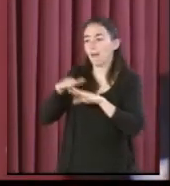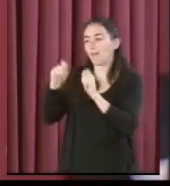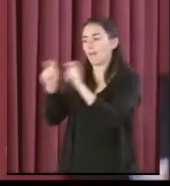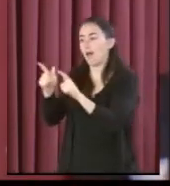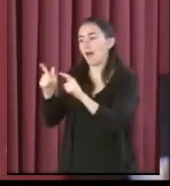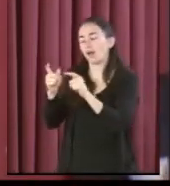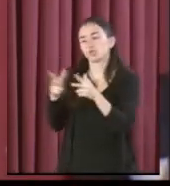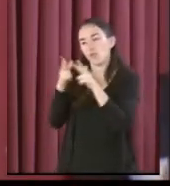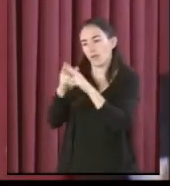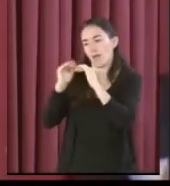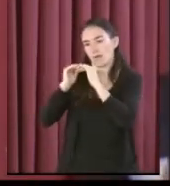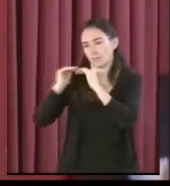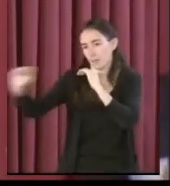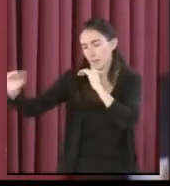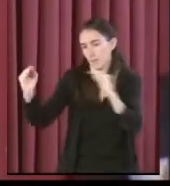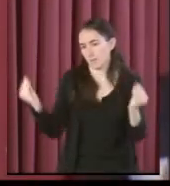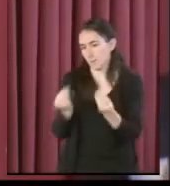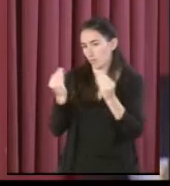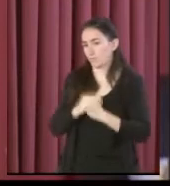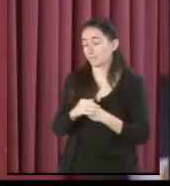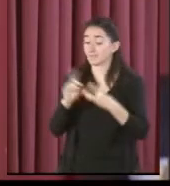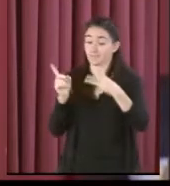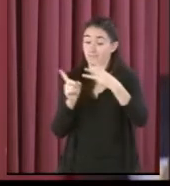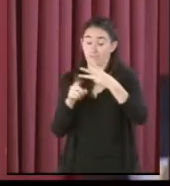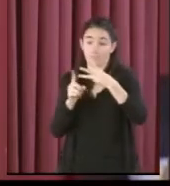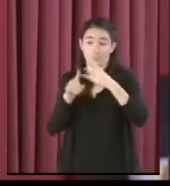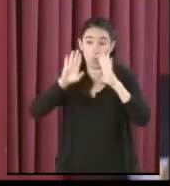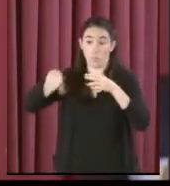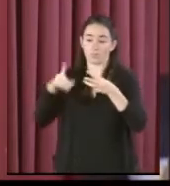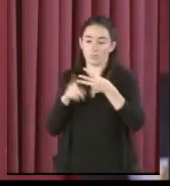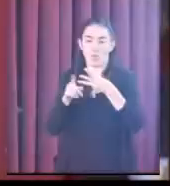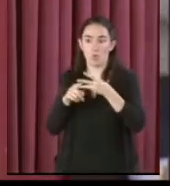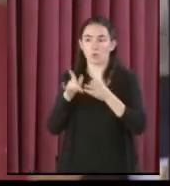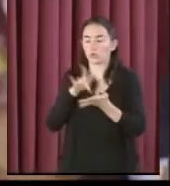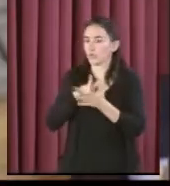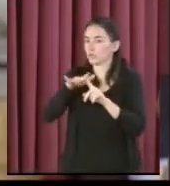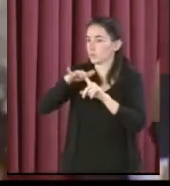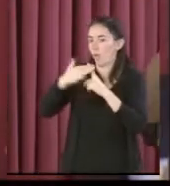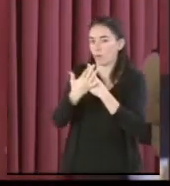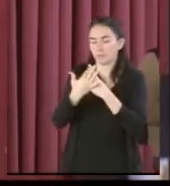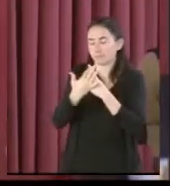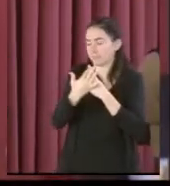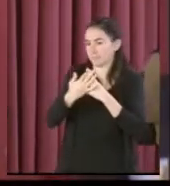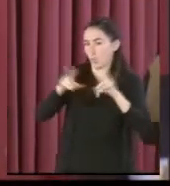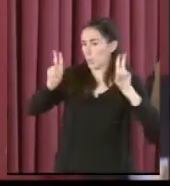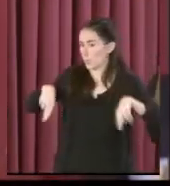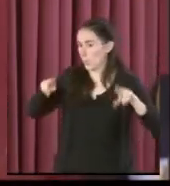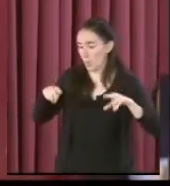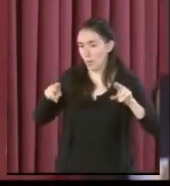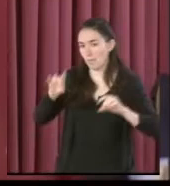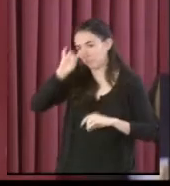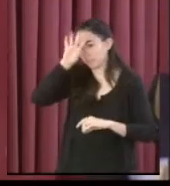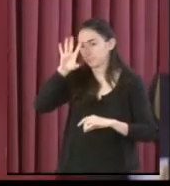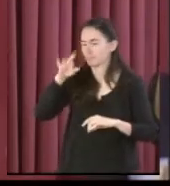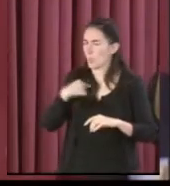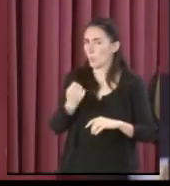Logroño. Y el tercero, y vinculado al anterior, una situación inédita, y añadiré que irritante. Un gobierno